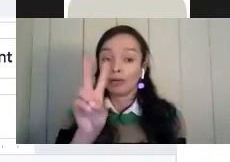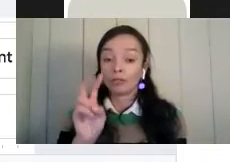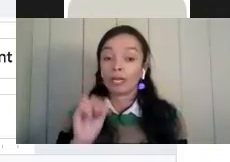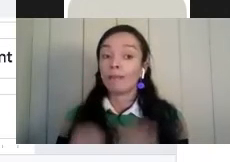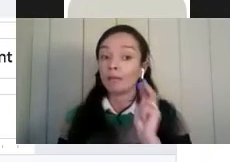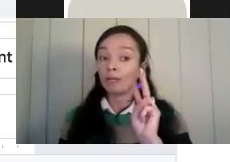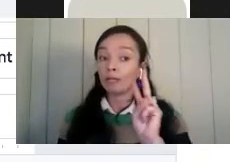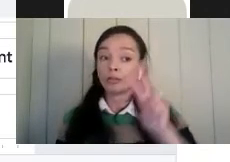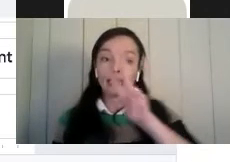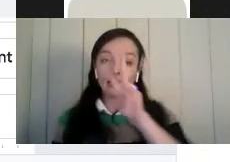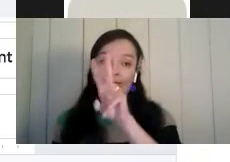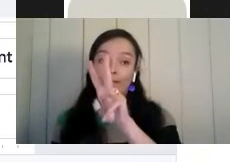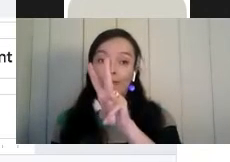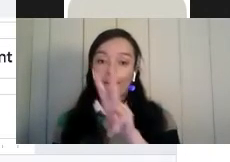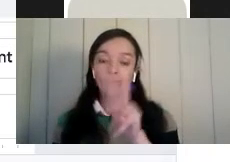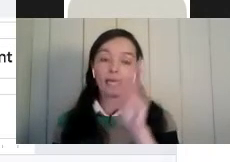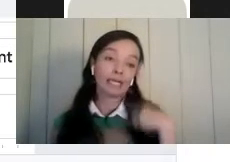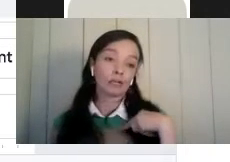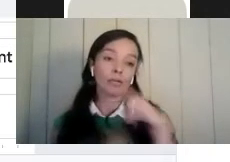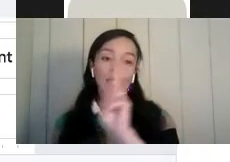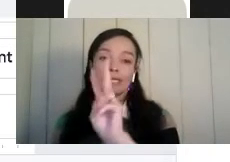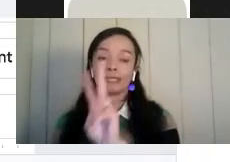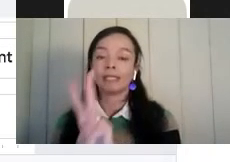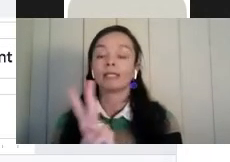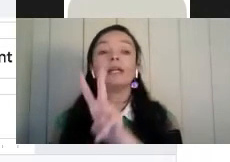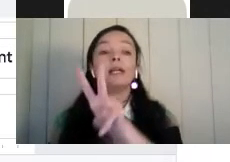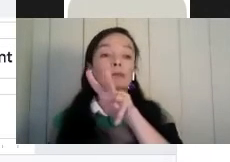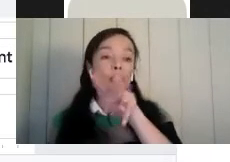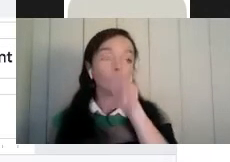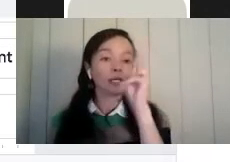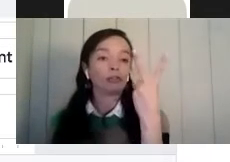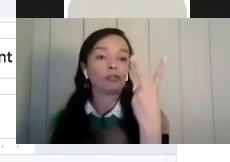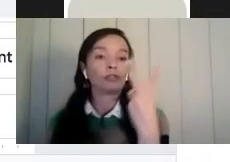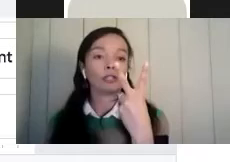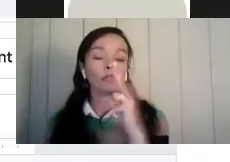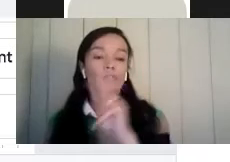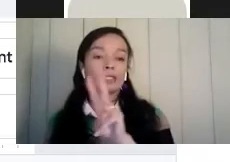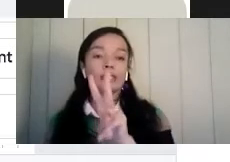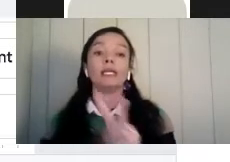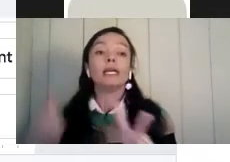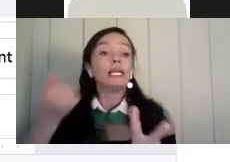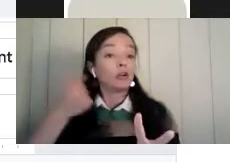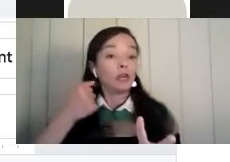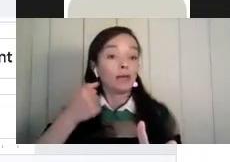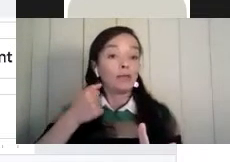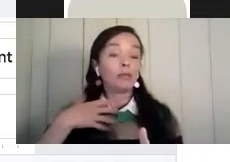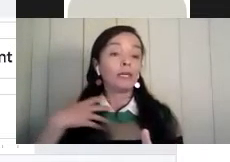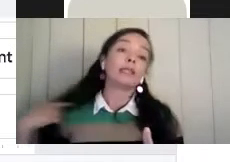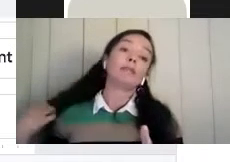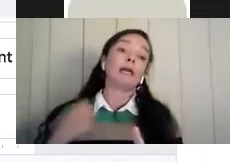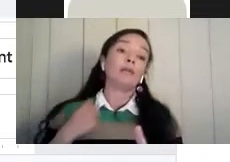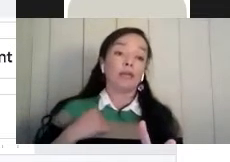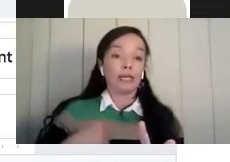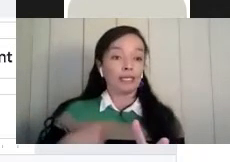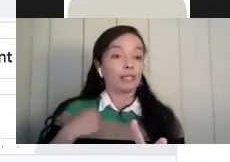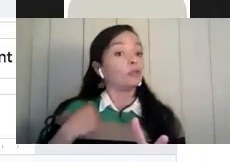ponemos la mano menos dominante. En este caso, la mía es la izquierda. Vamos a poner los dos dedos así. Y con la dominante